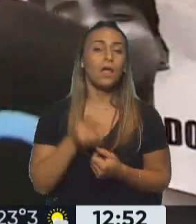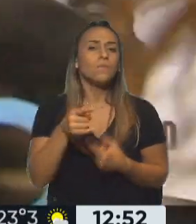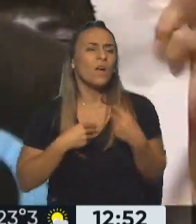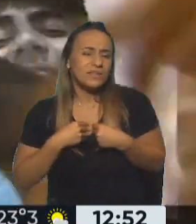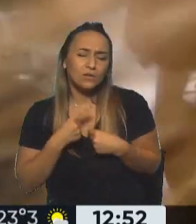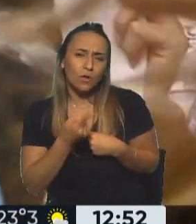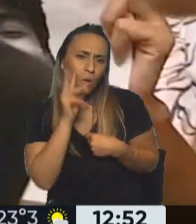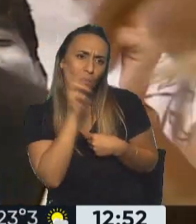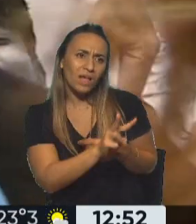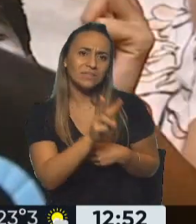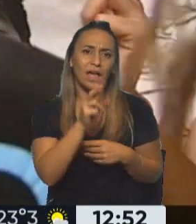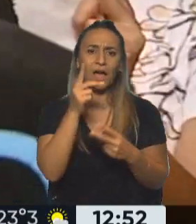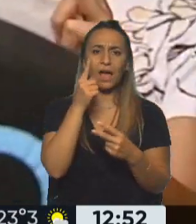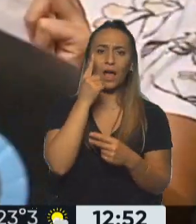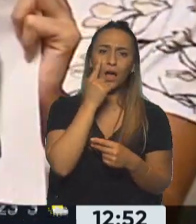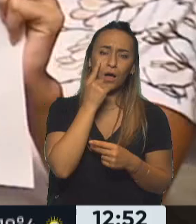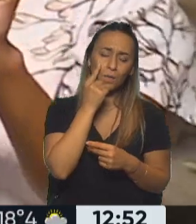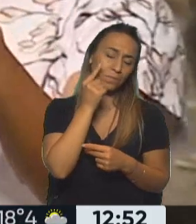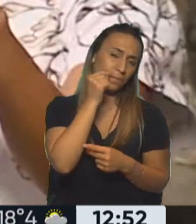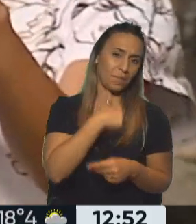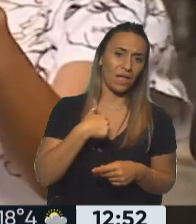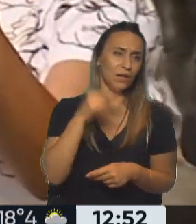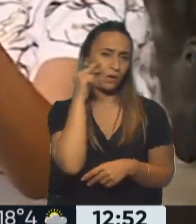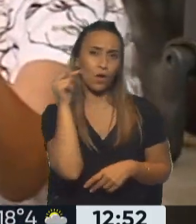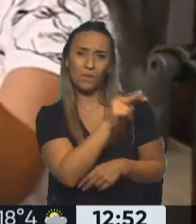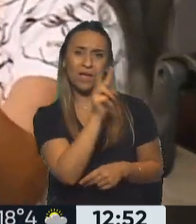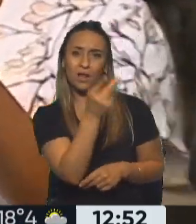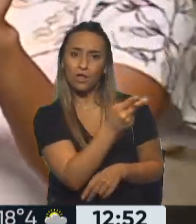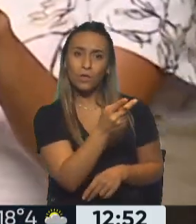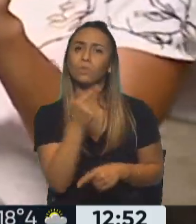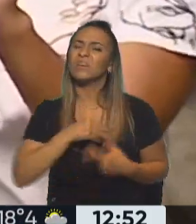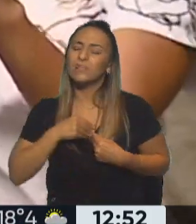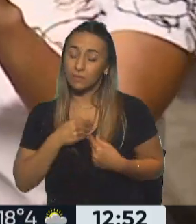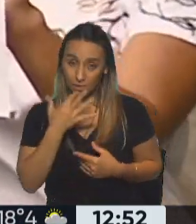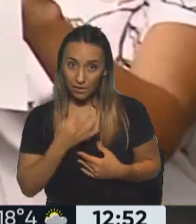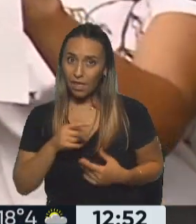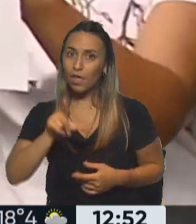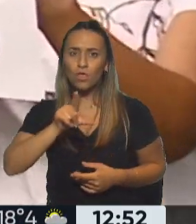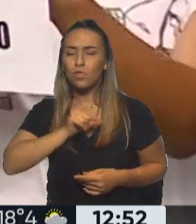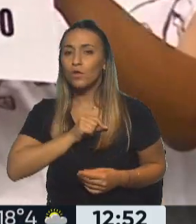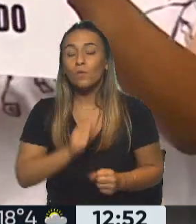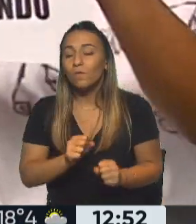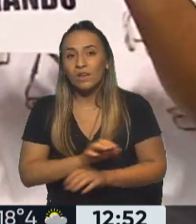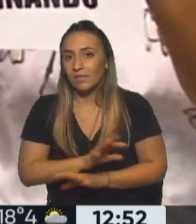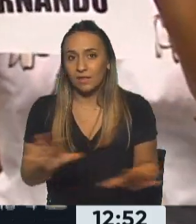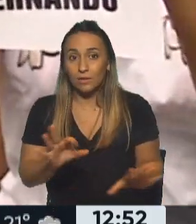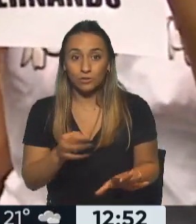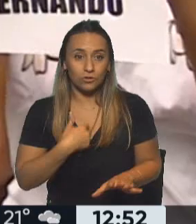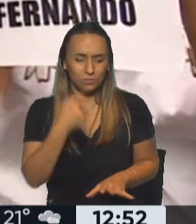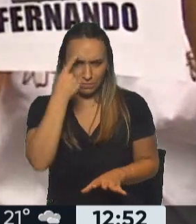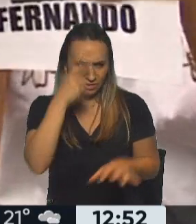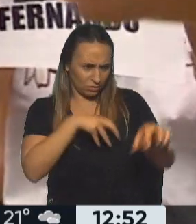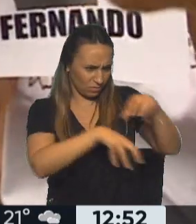cuando ve a Graciela y a Silvino en esta situación? Es un dolor tremendo, porque uno se pone en lugar de ellos y es un